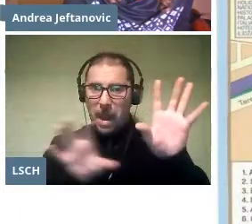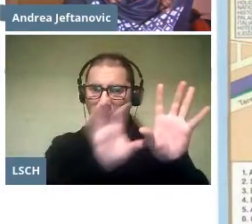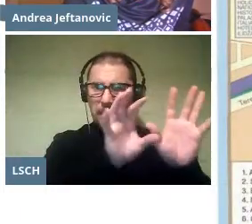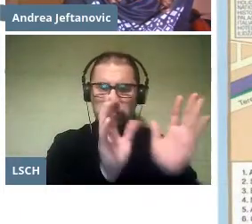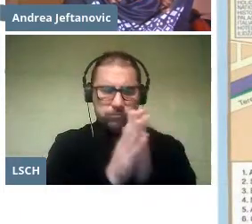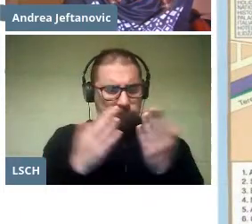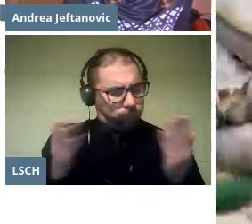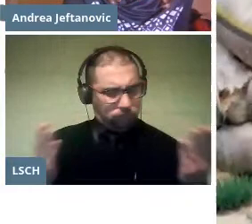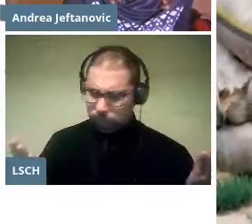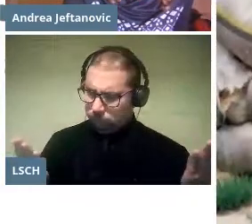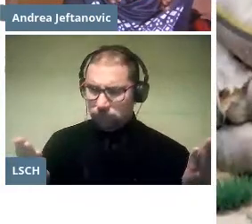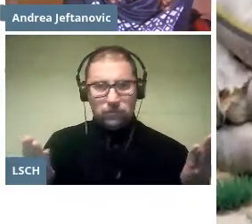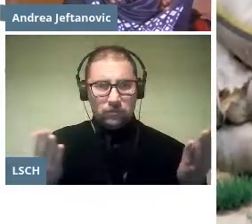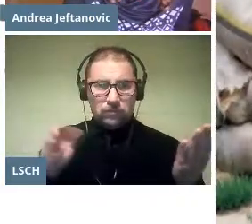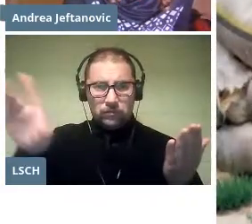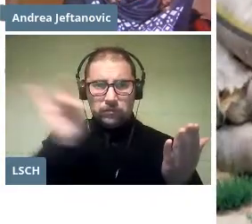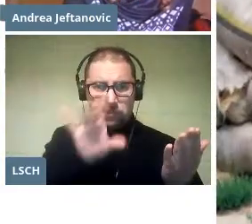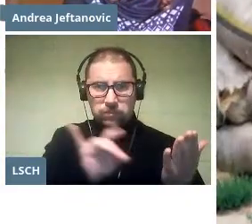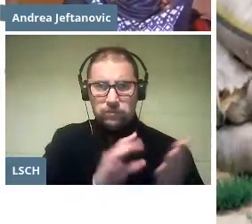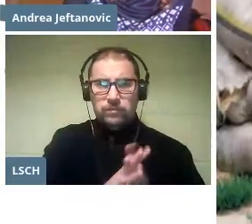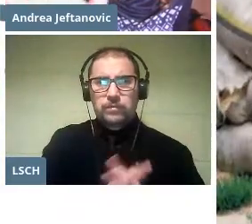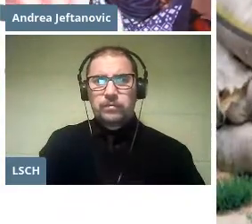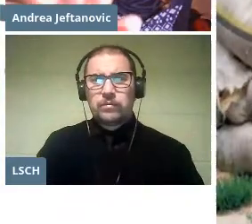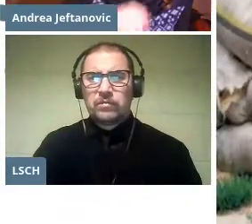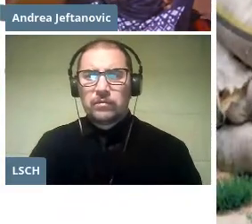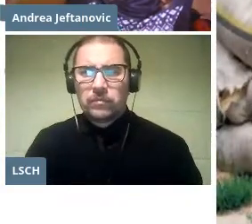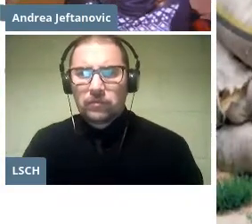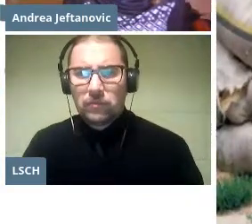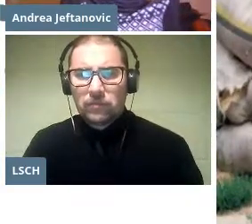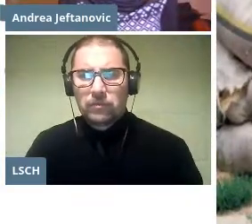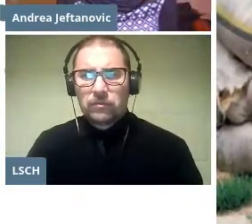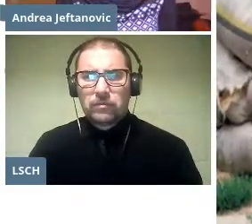vamos conformando este archivo personal, y aquí